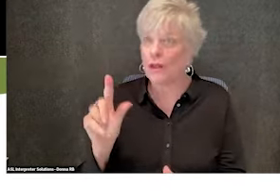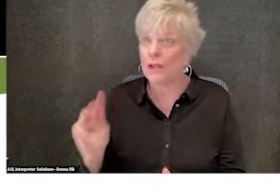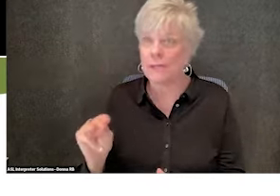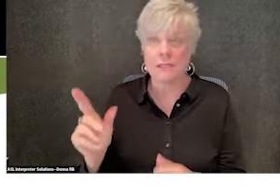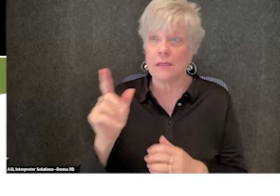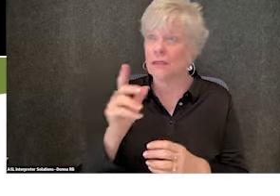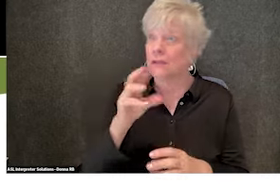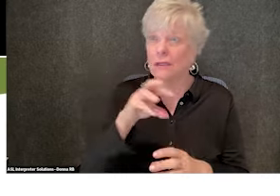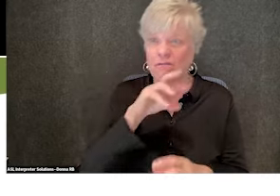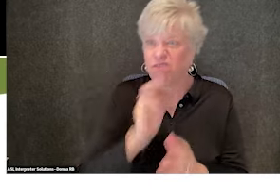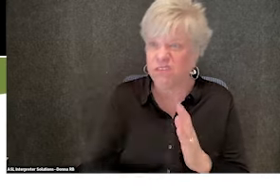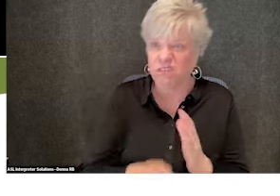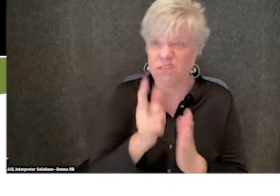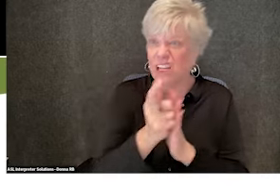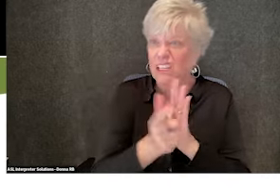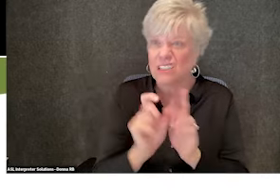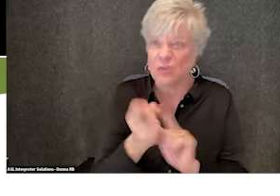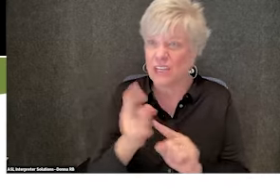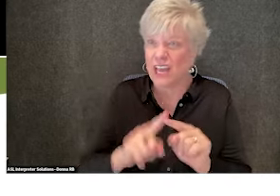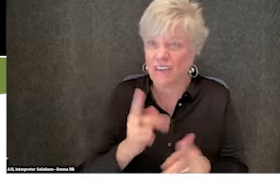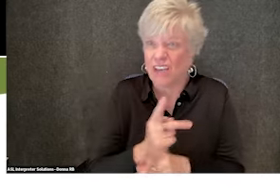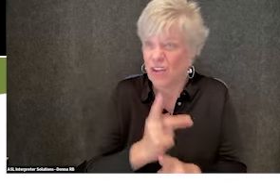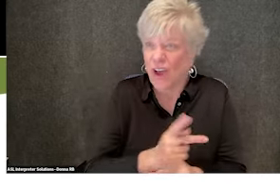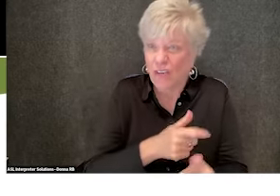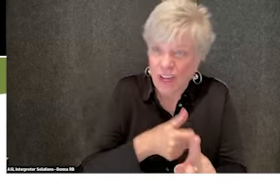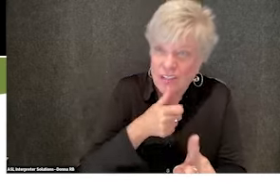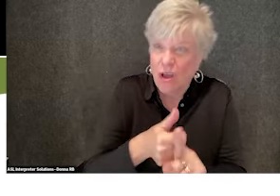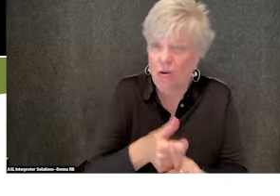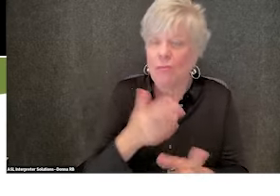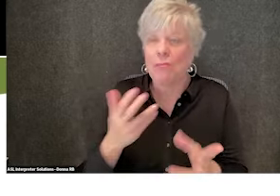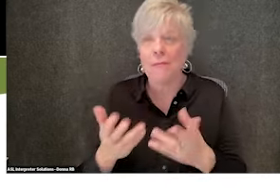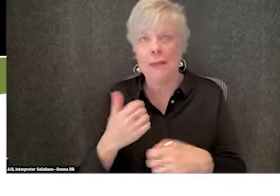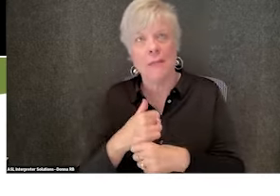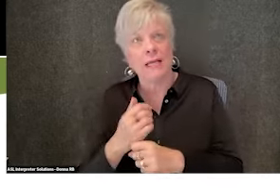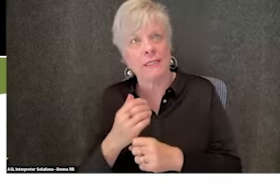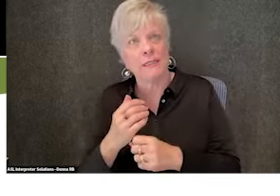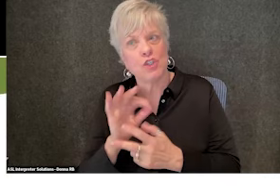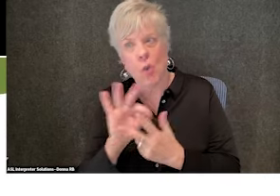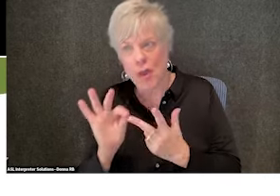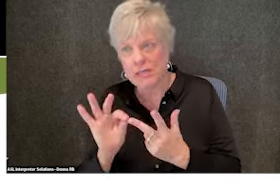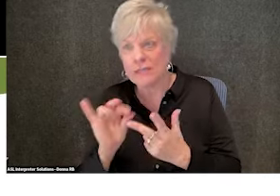yo no creemos que es la mejor decisión para él, pero